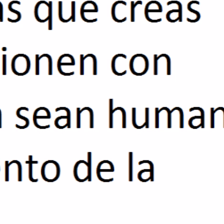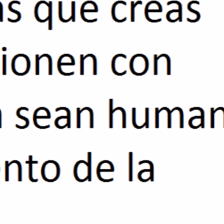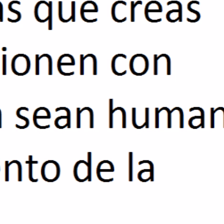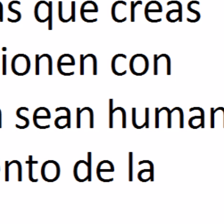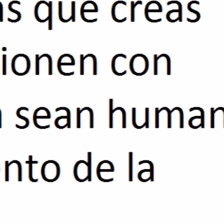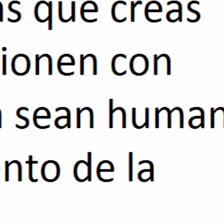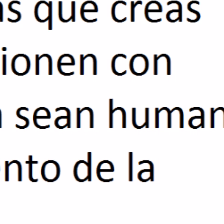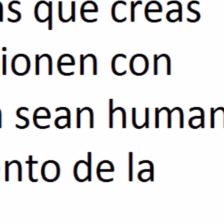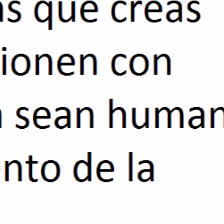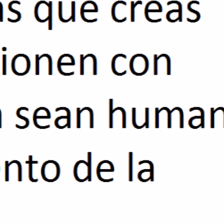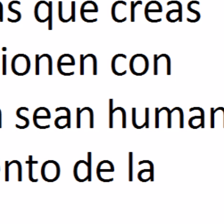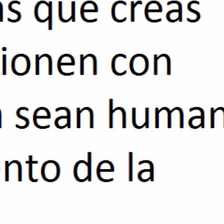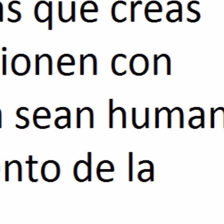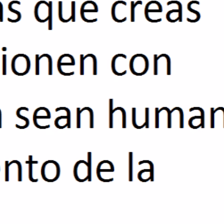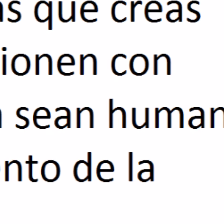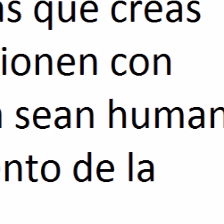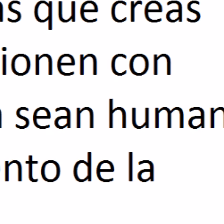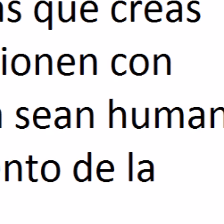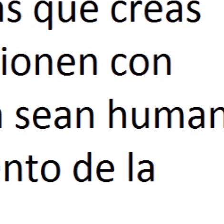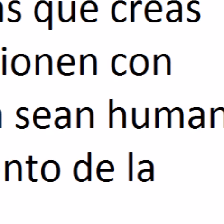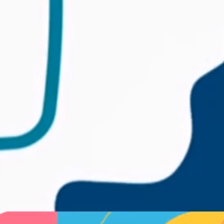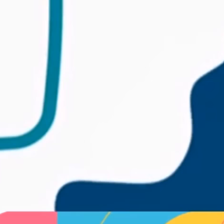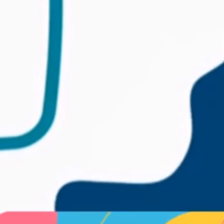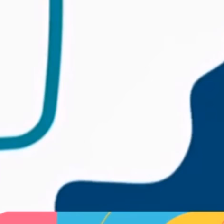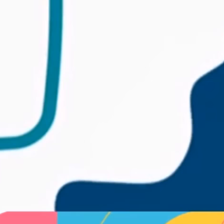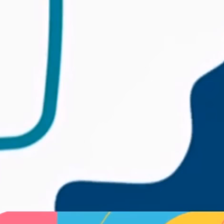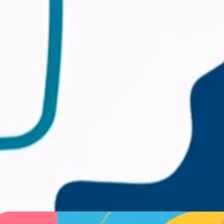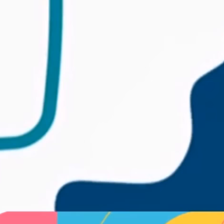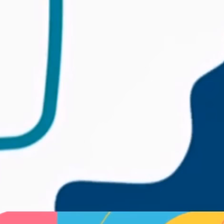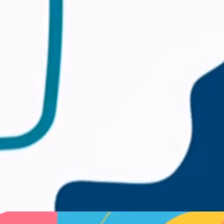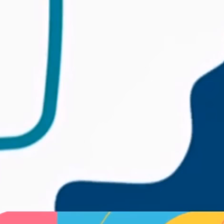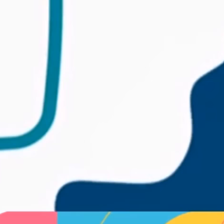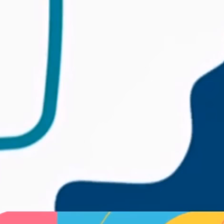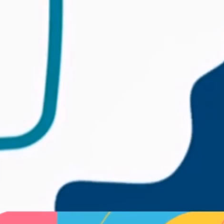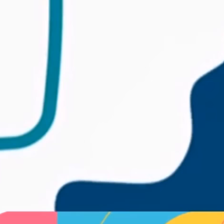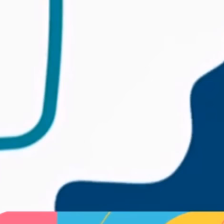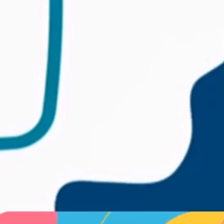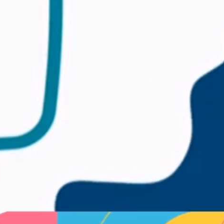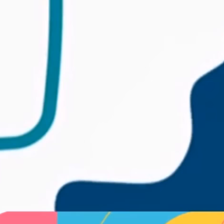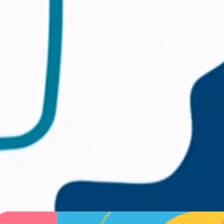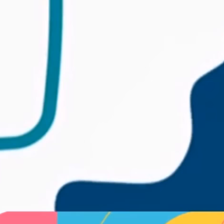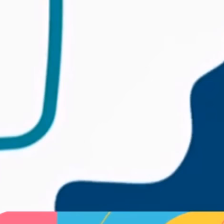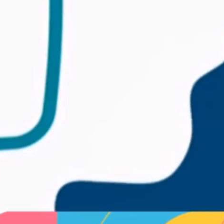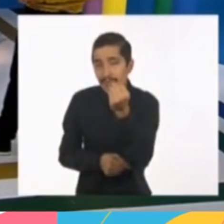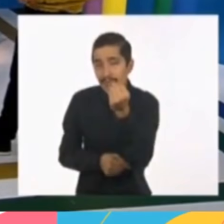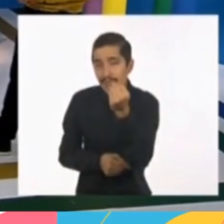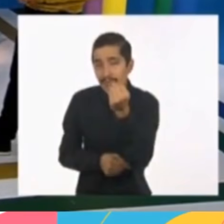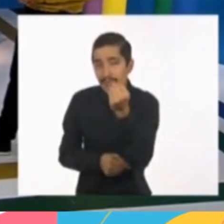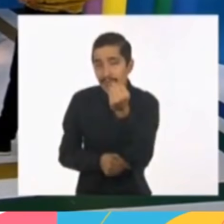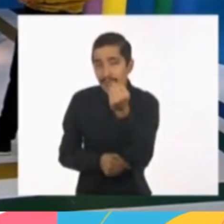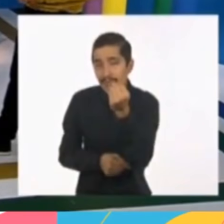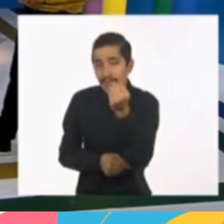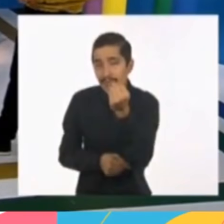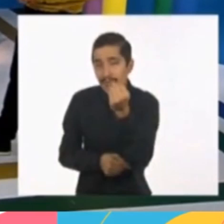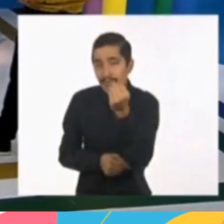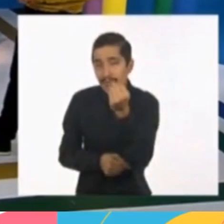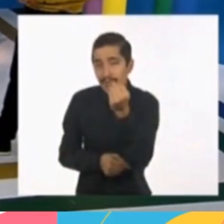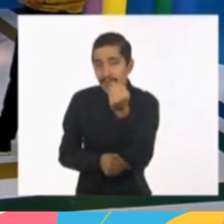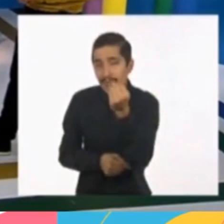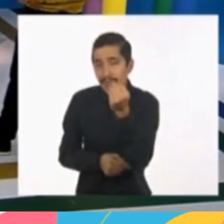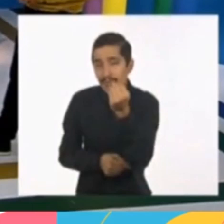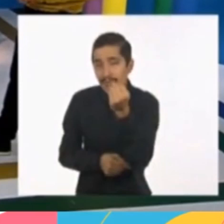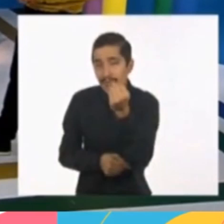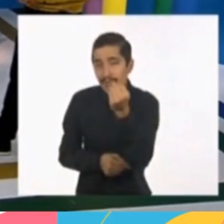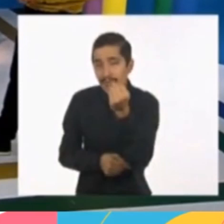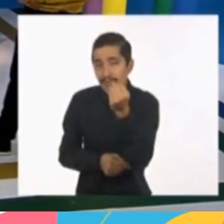físicos para controlar el crecimiento de la población seguimos con matemáticas el tema es juguemos con el triángulo hoy vamos a reafirmar lo aprendido en la